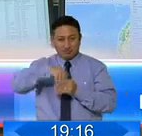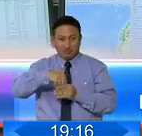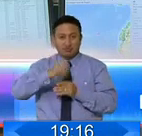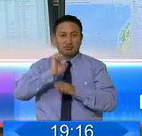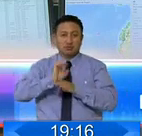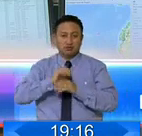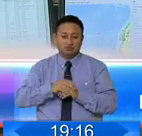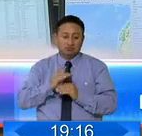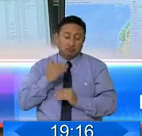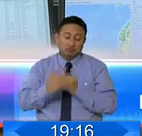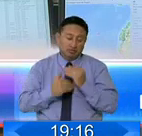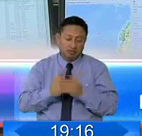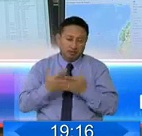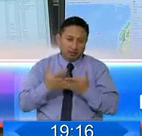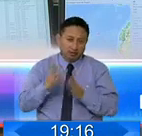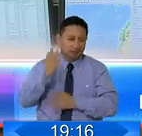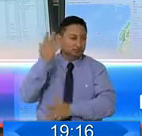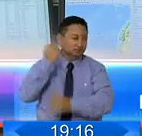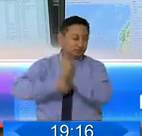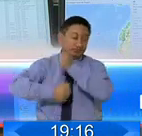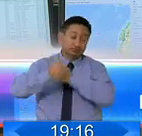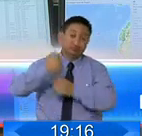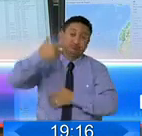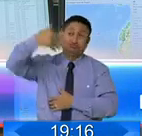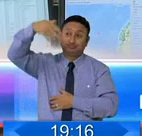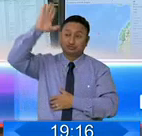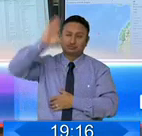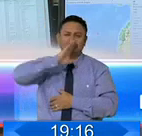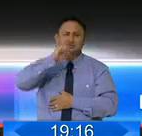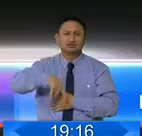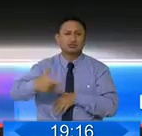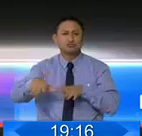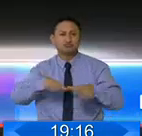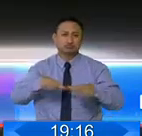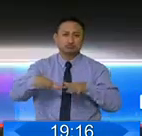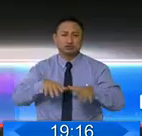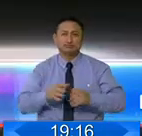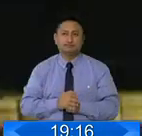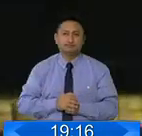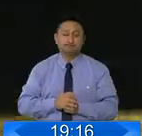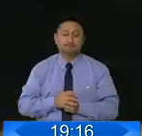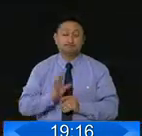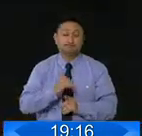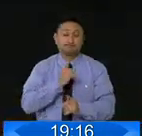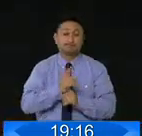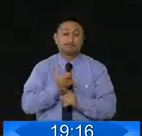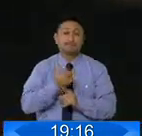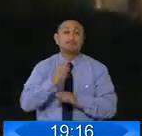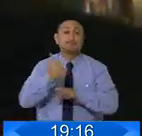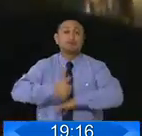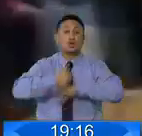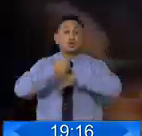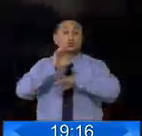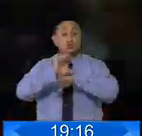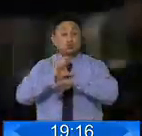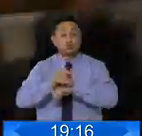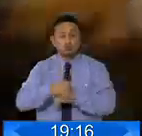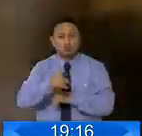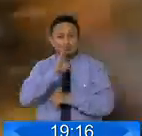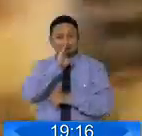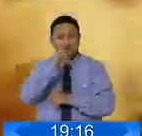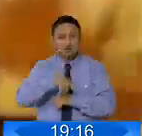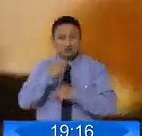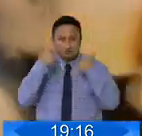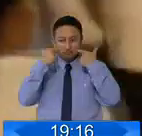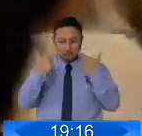y es un proceso que viene ocurriendo desde hace millones de años y siempre ha generado sismos. Por ello, la recomendación de las autoridades es estar siempre